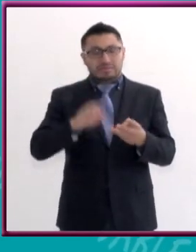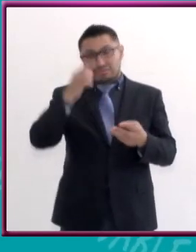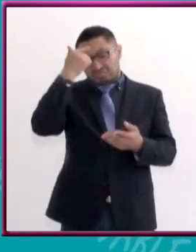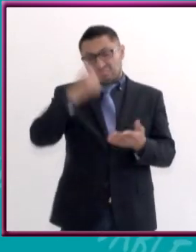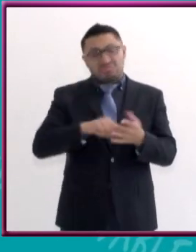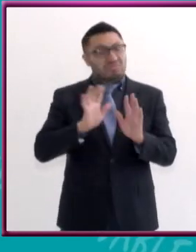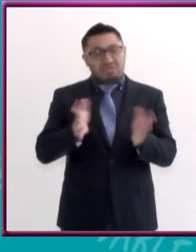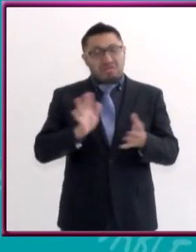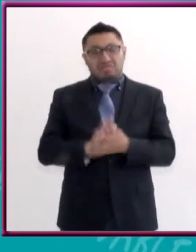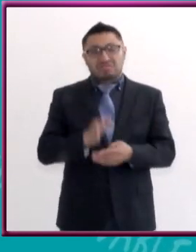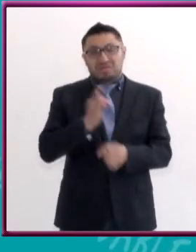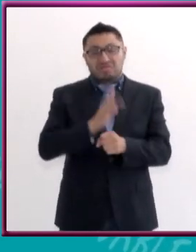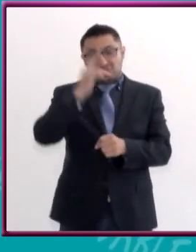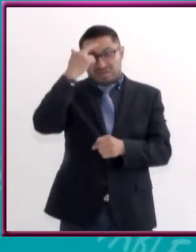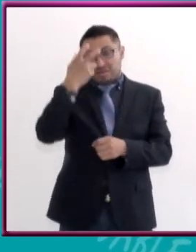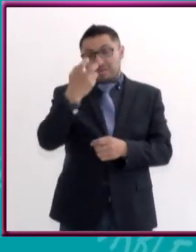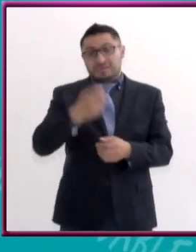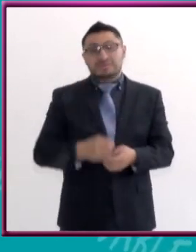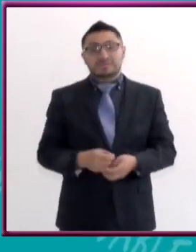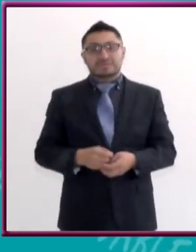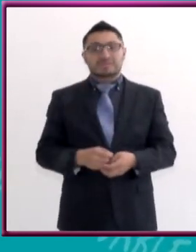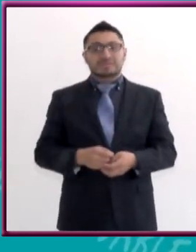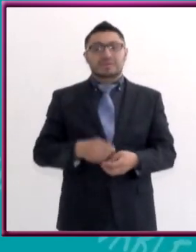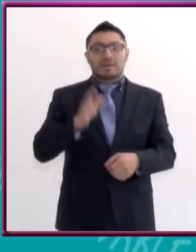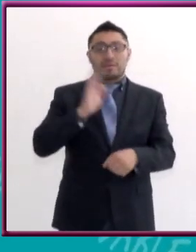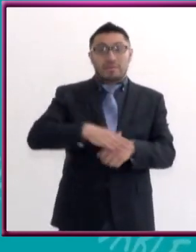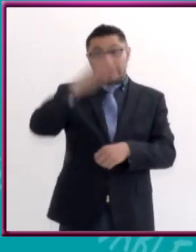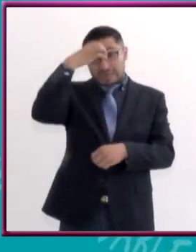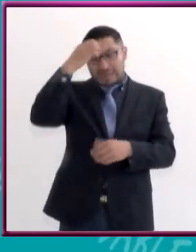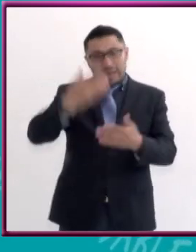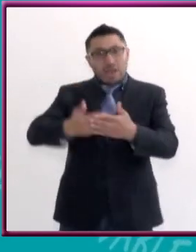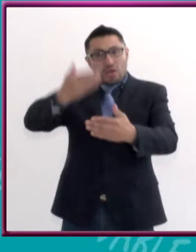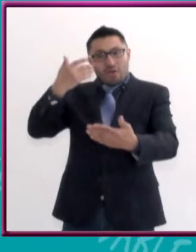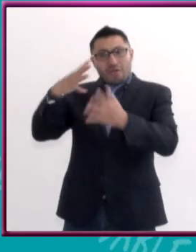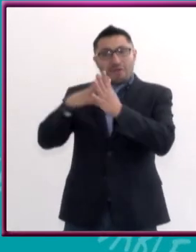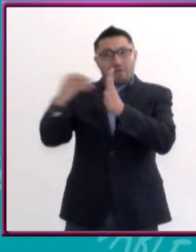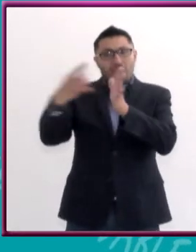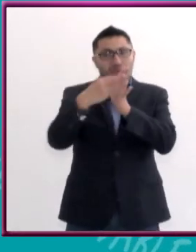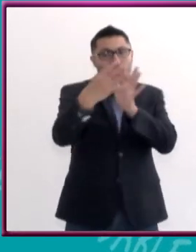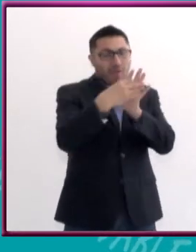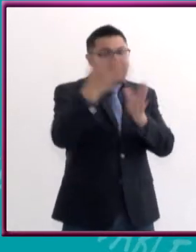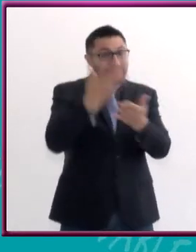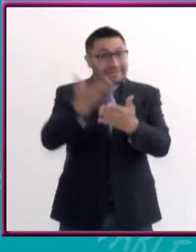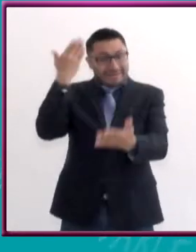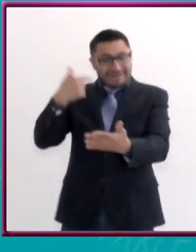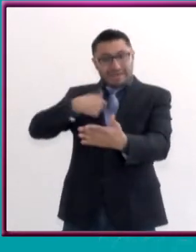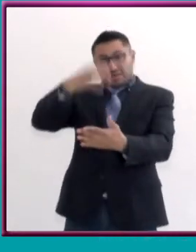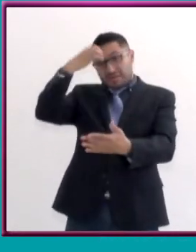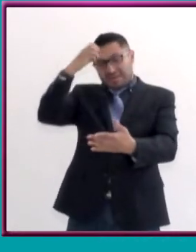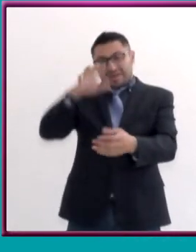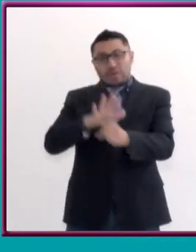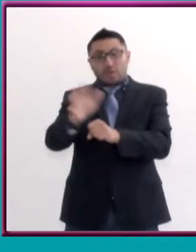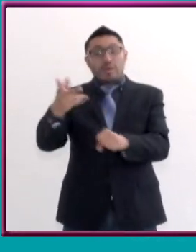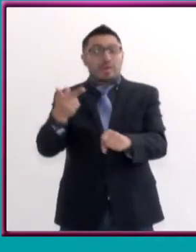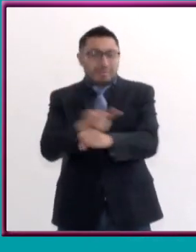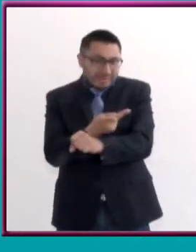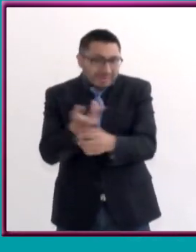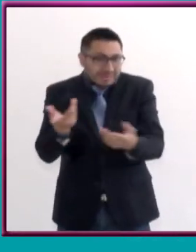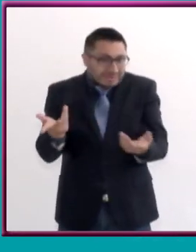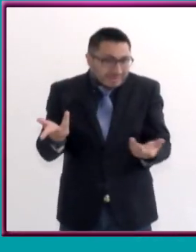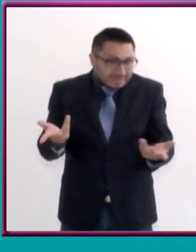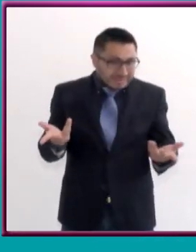y creo que ya son las que se me vienen a la mente. Lo que más extraño antes de la pandemia es